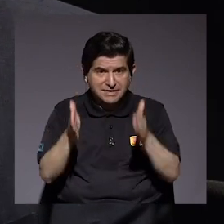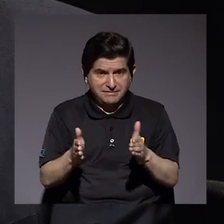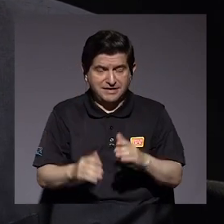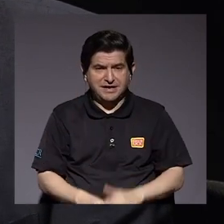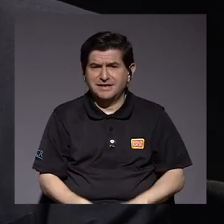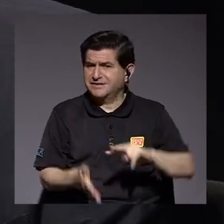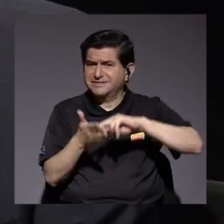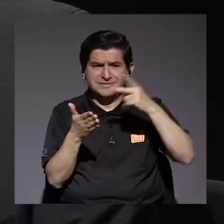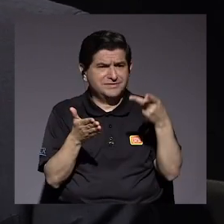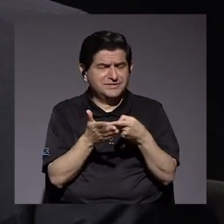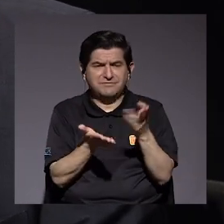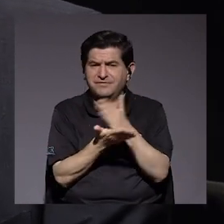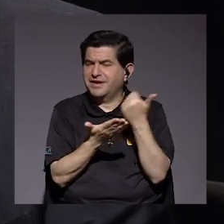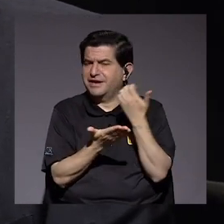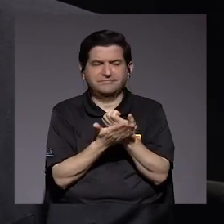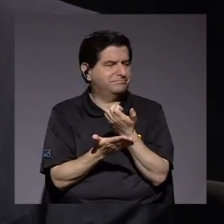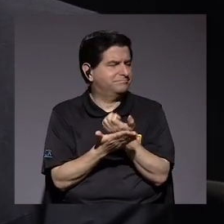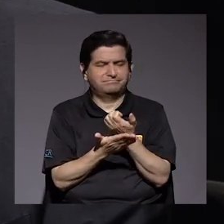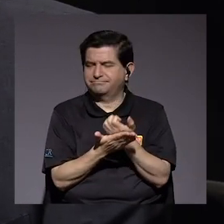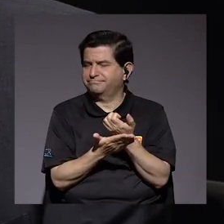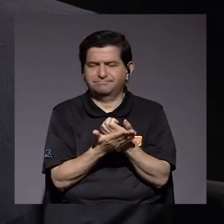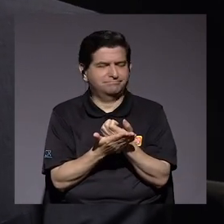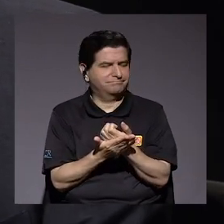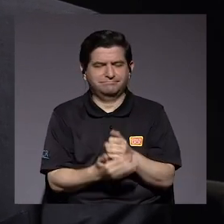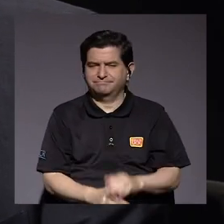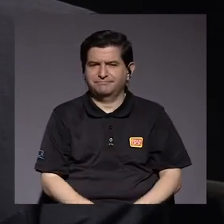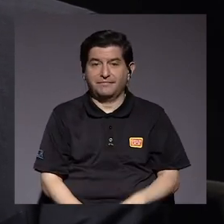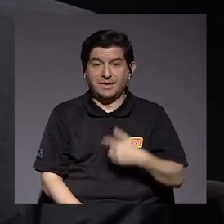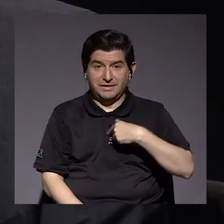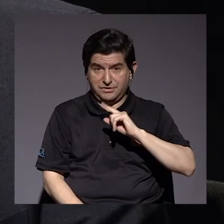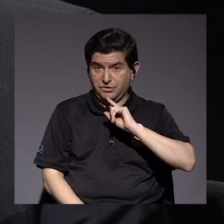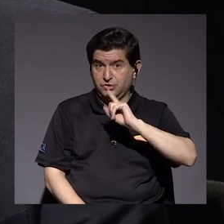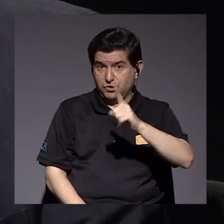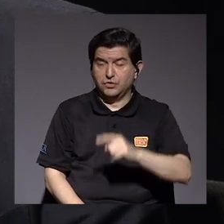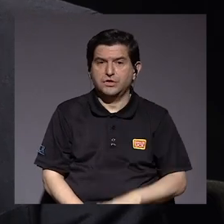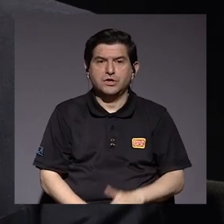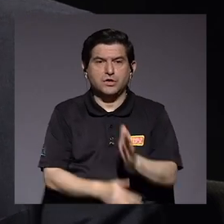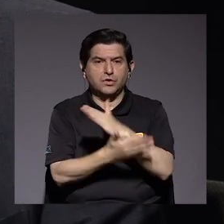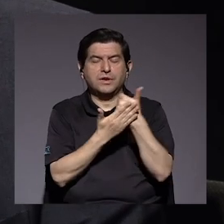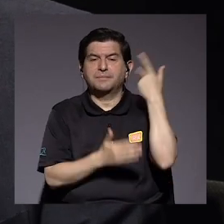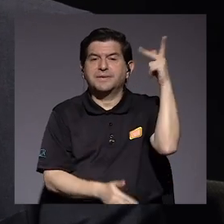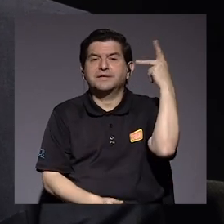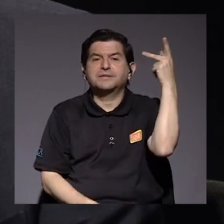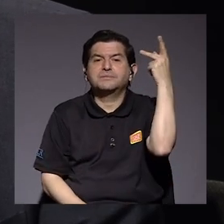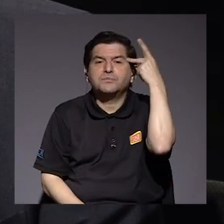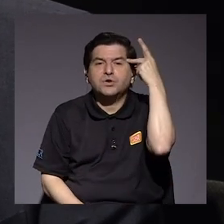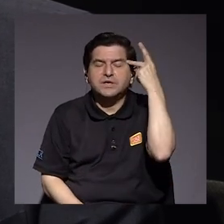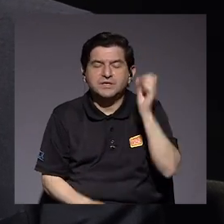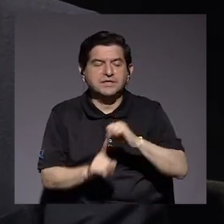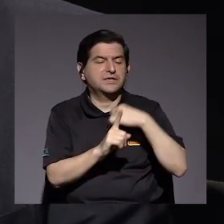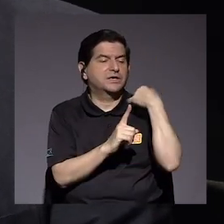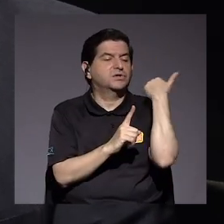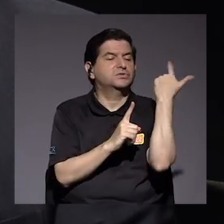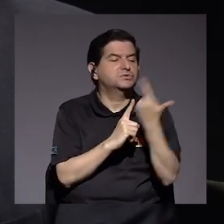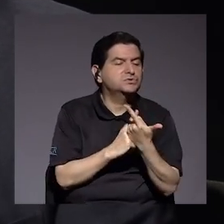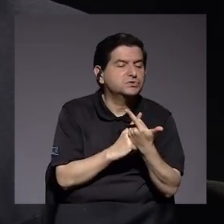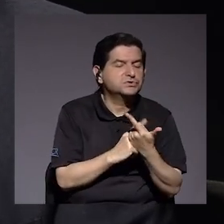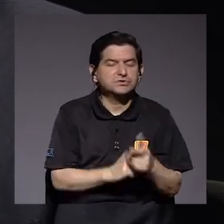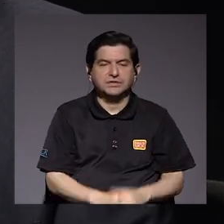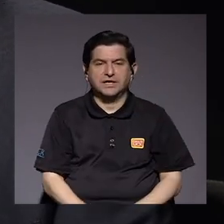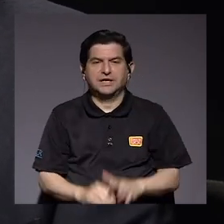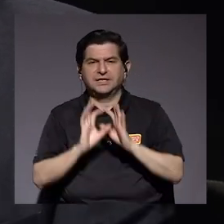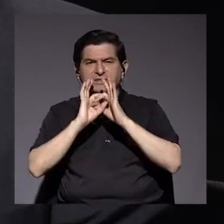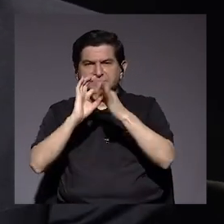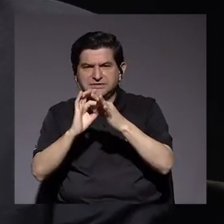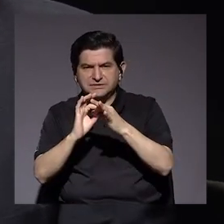refiero a la parte económica del liberalismo me refiero a la parte política a la parte social a la parte que